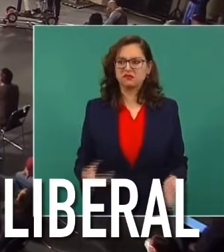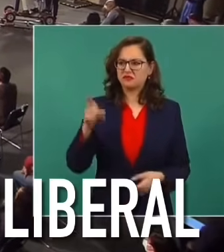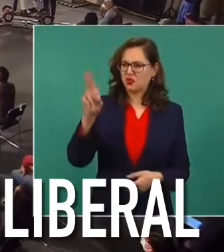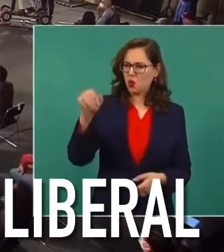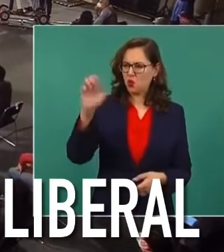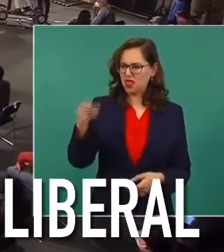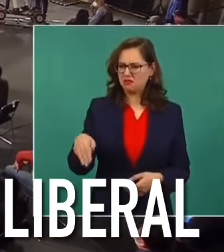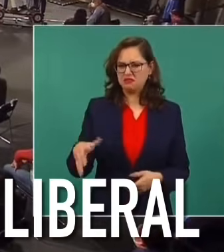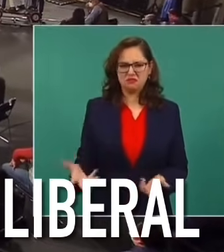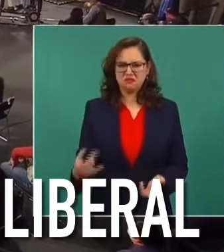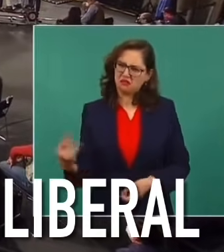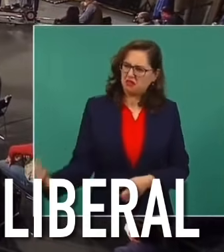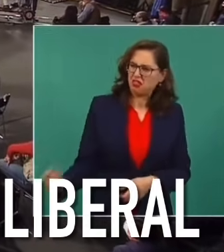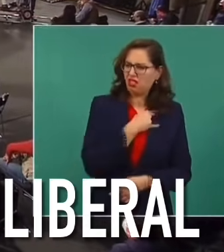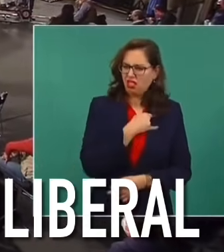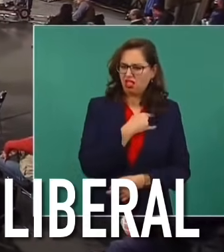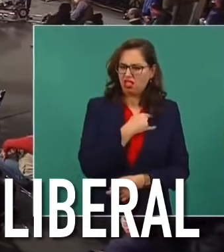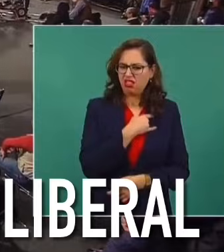individualista,